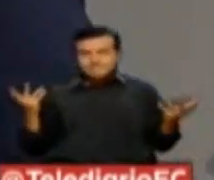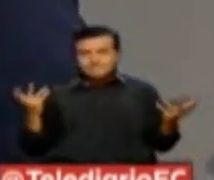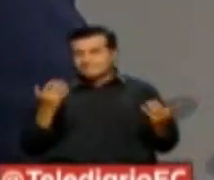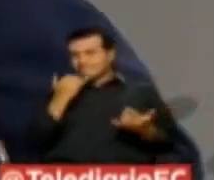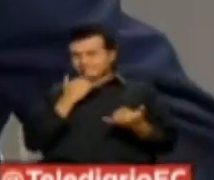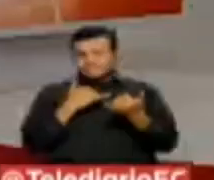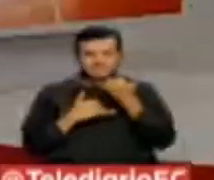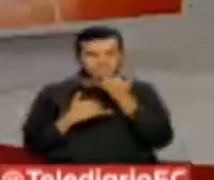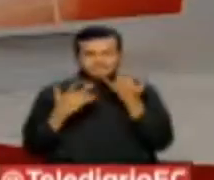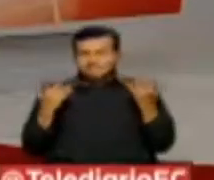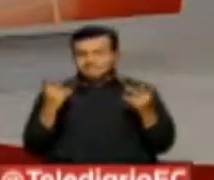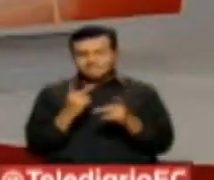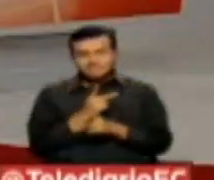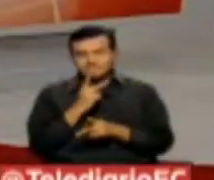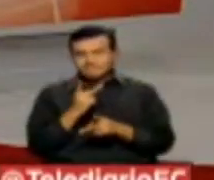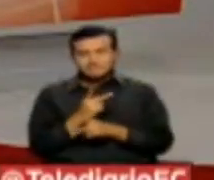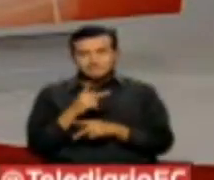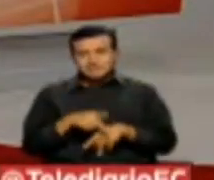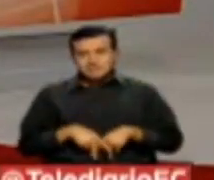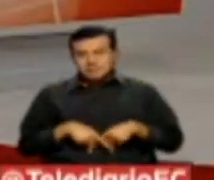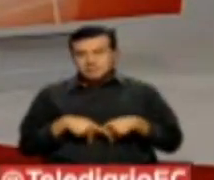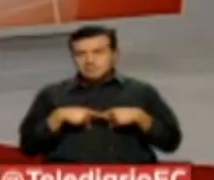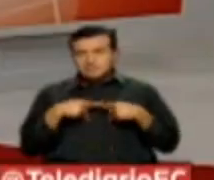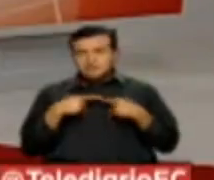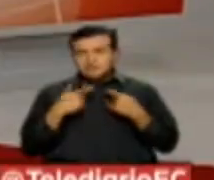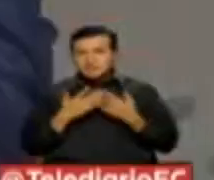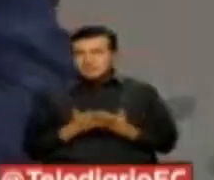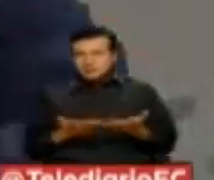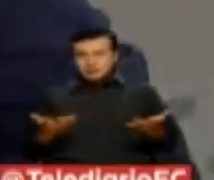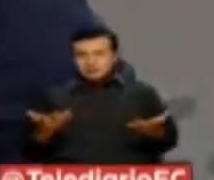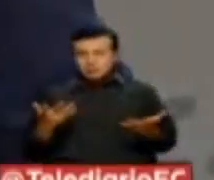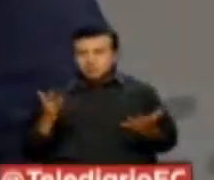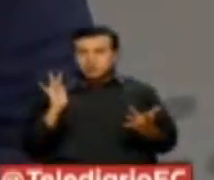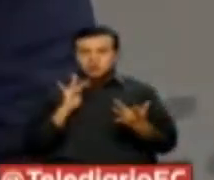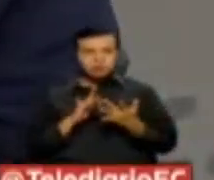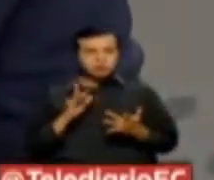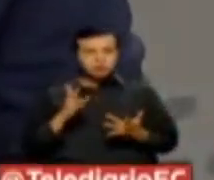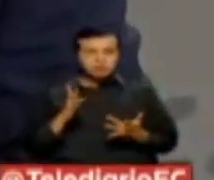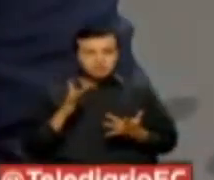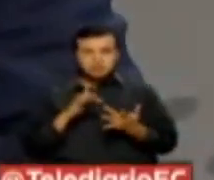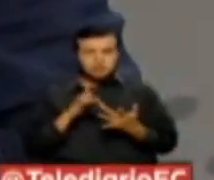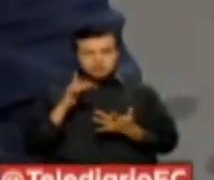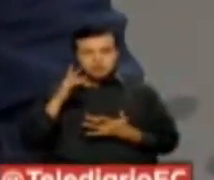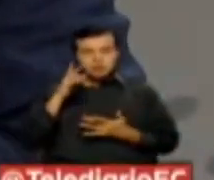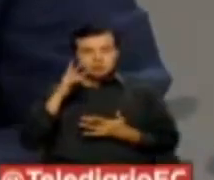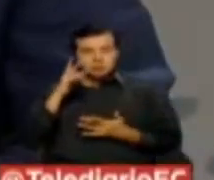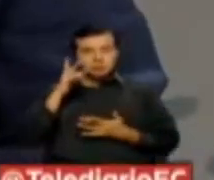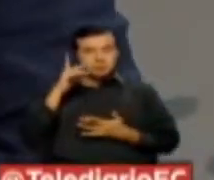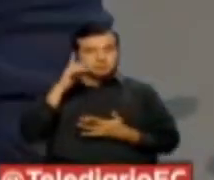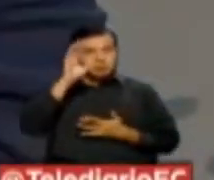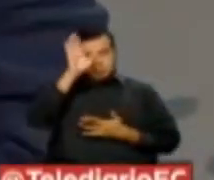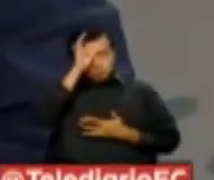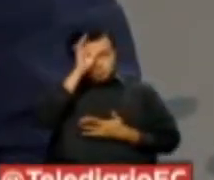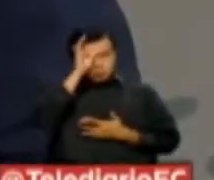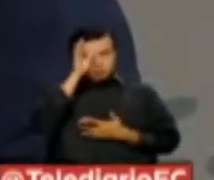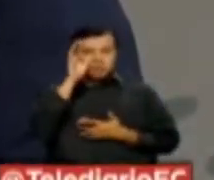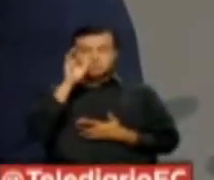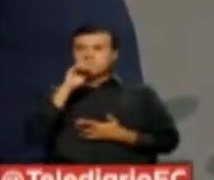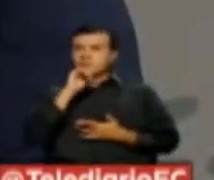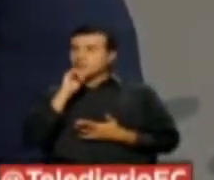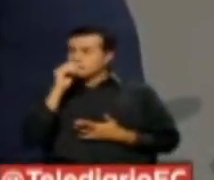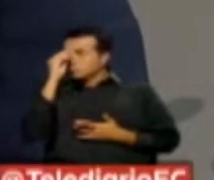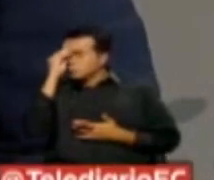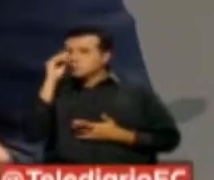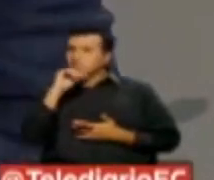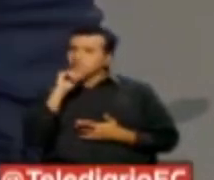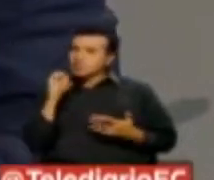descoordinación o vida paralela sin contacto entre la política cultural y la política